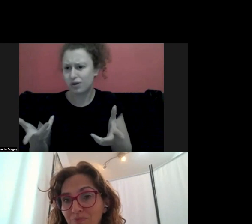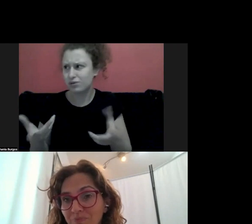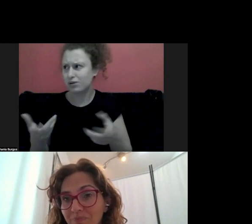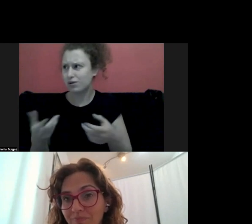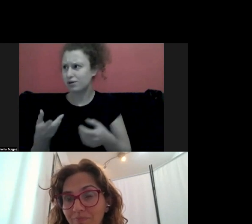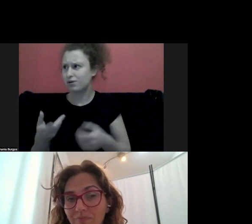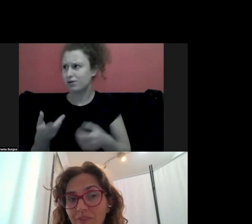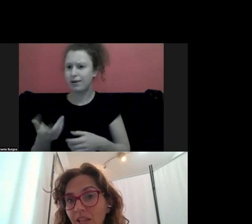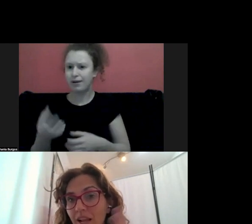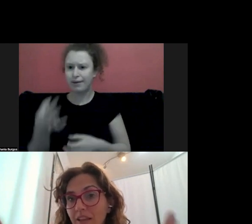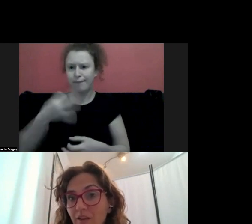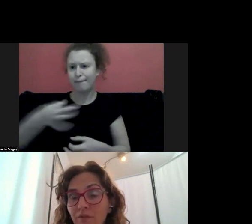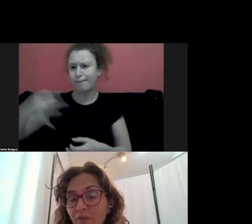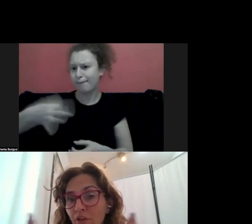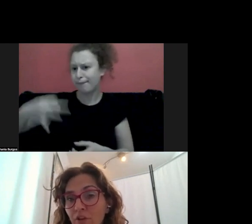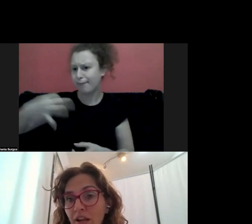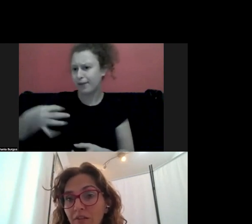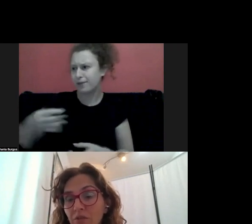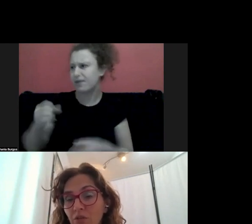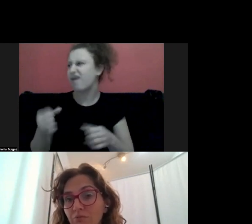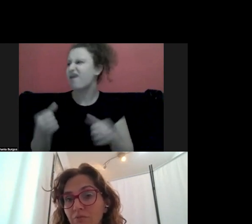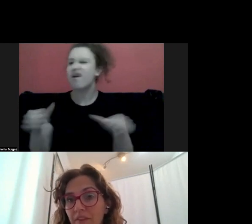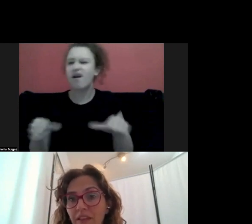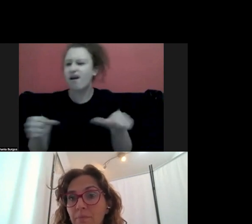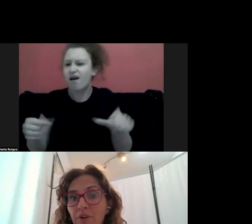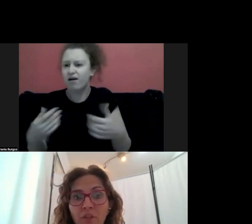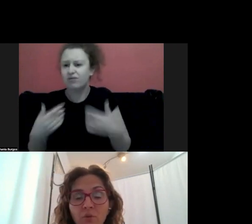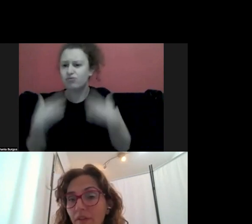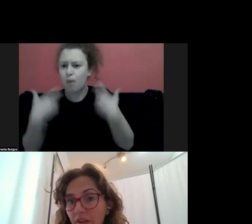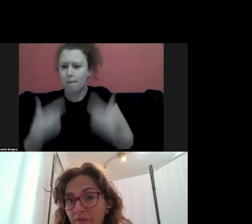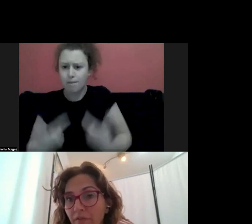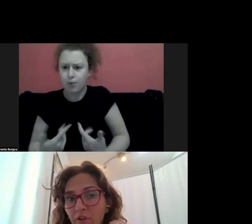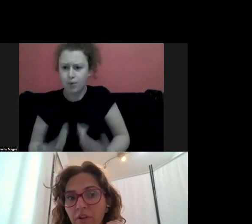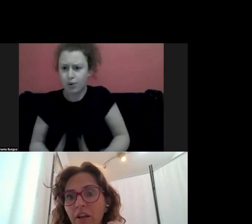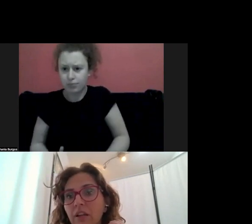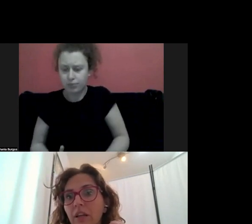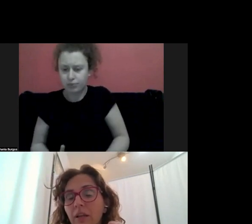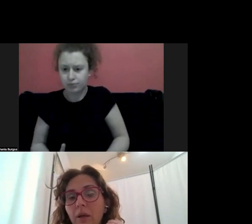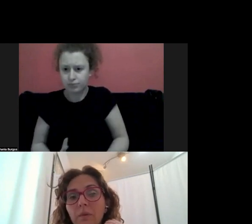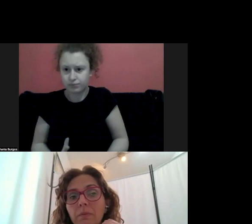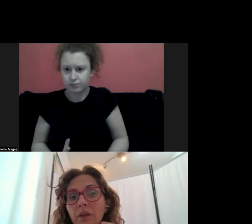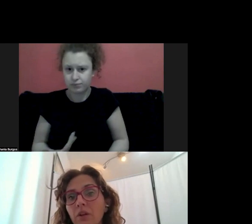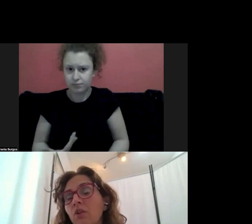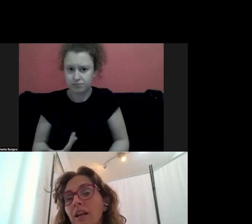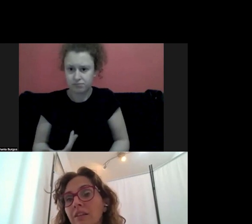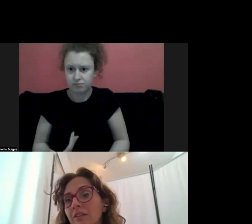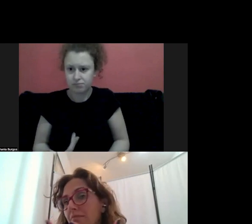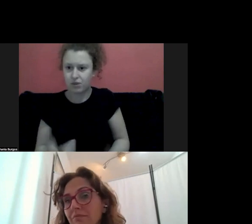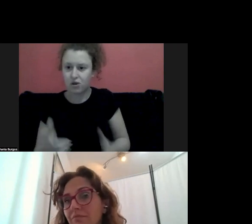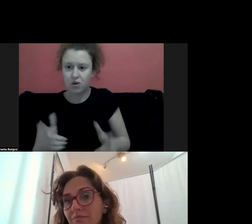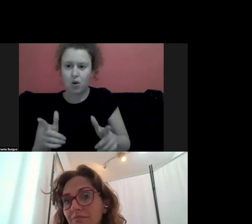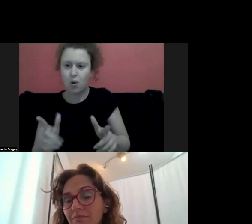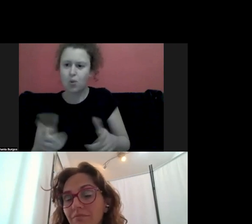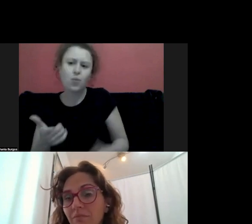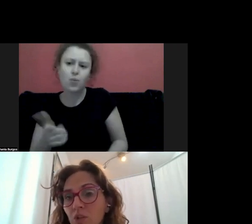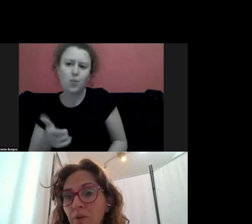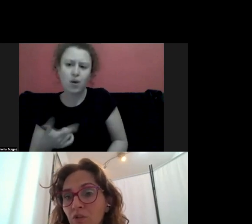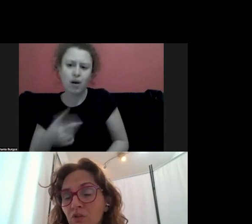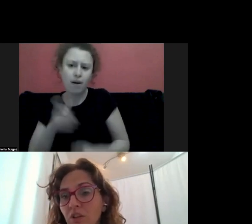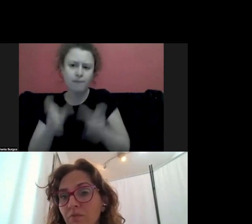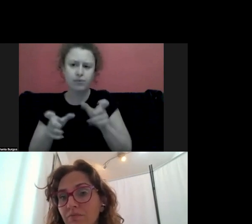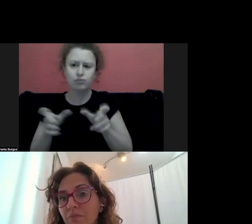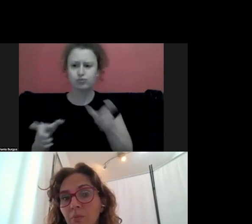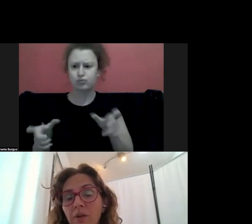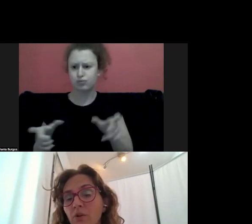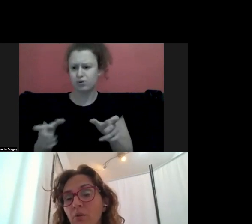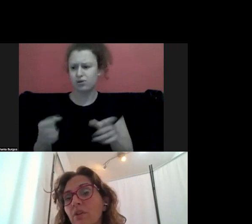riñones. Están ahí, funcionan, ¿no? Nadie pone en duda de que funcionan, pero los pechos